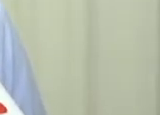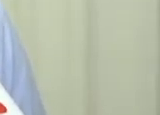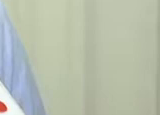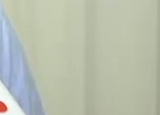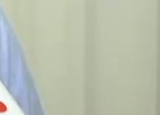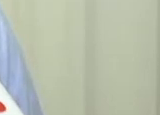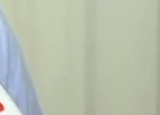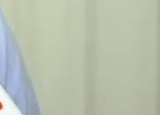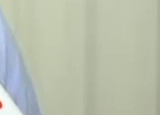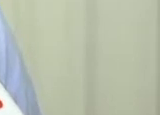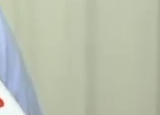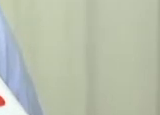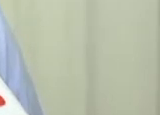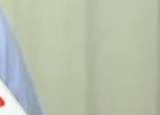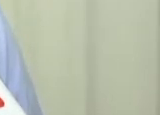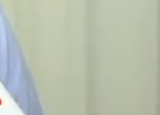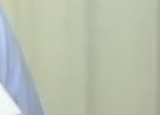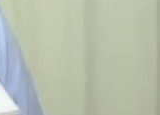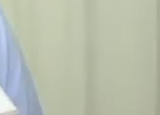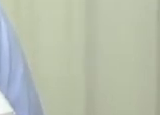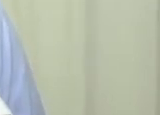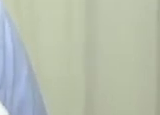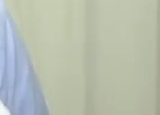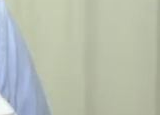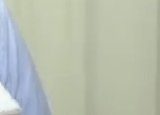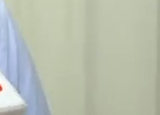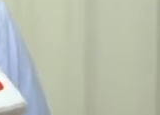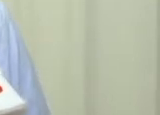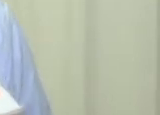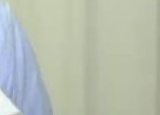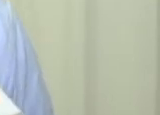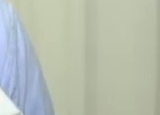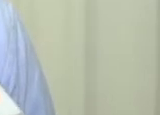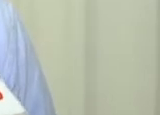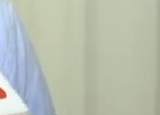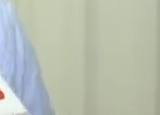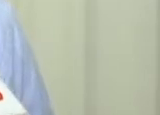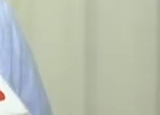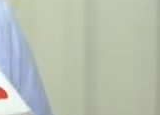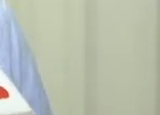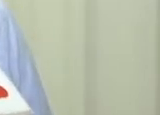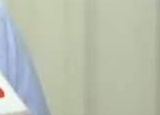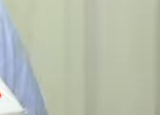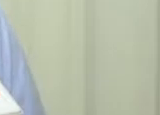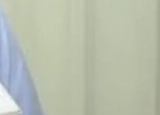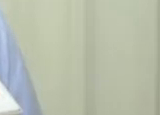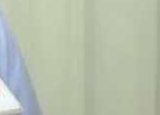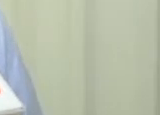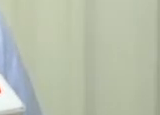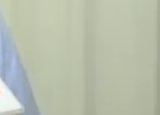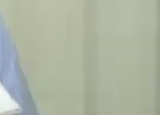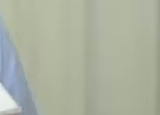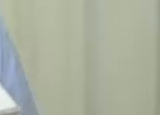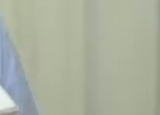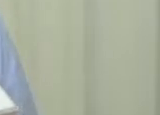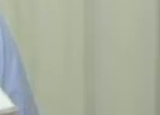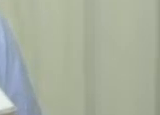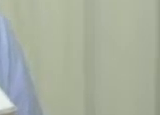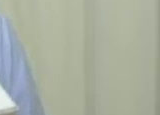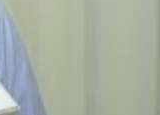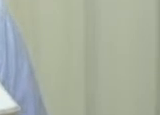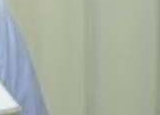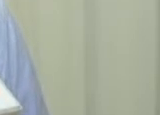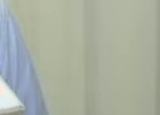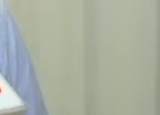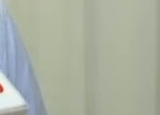El PLC votó en contra de estos nombramientos porque nosotros consideramos que la Constitución de la República de Nicaragua es una constitución de derechos y garantías,